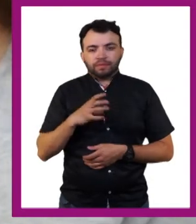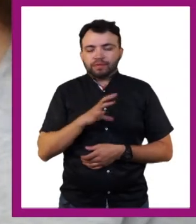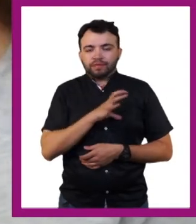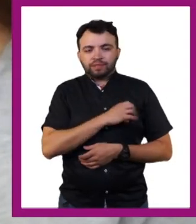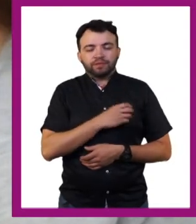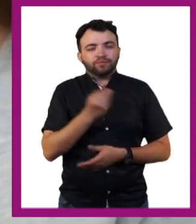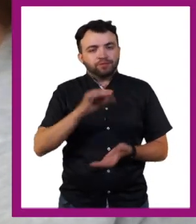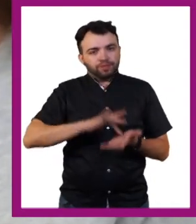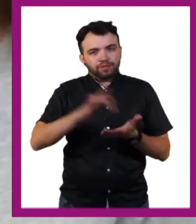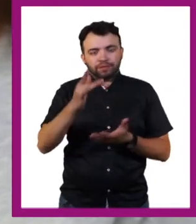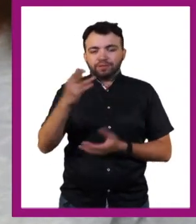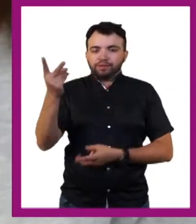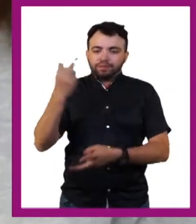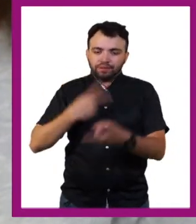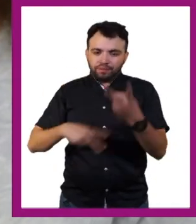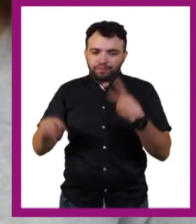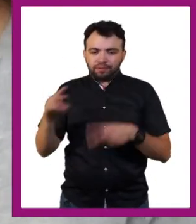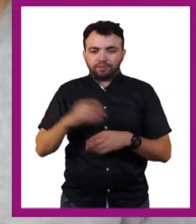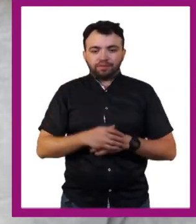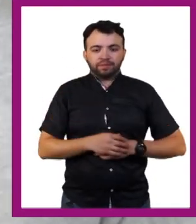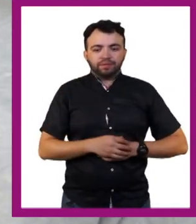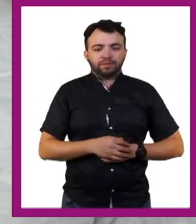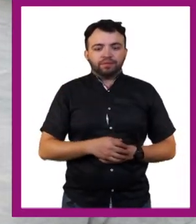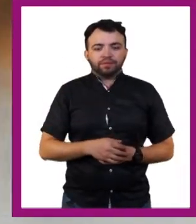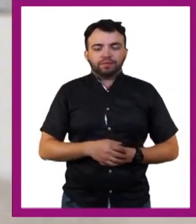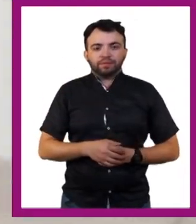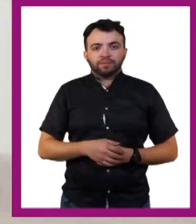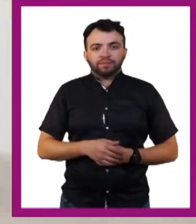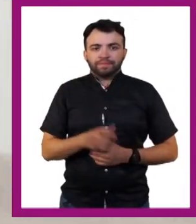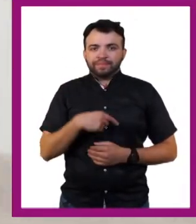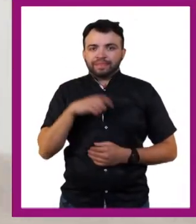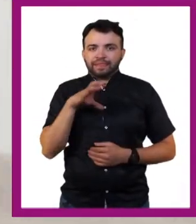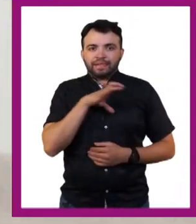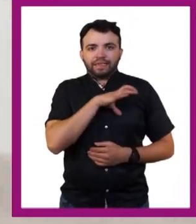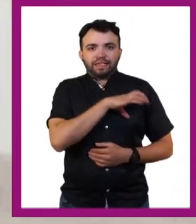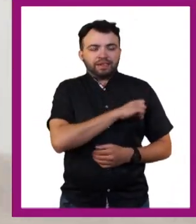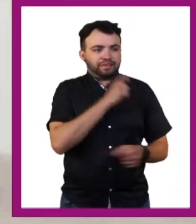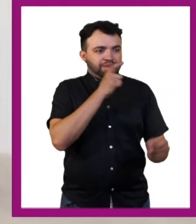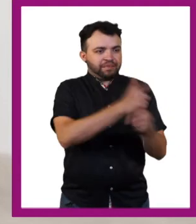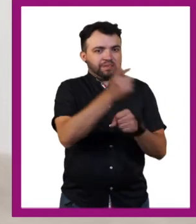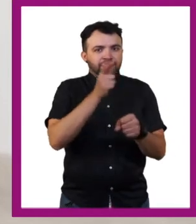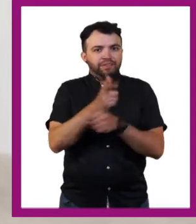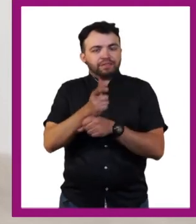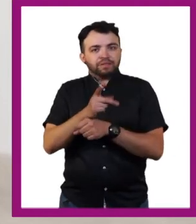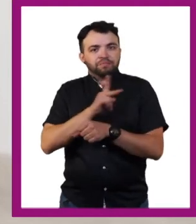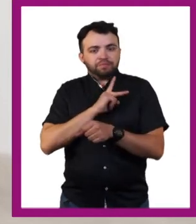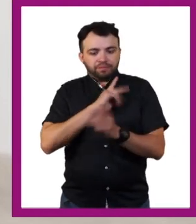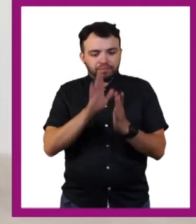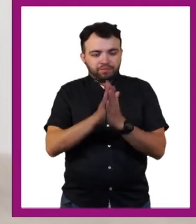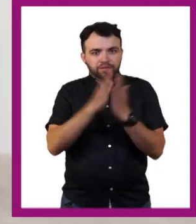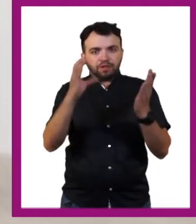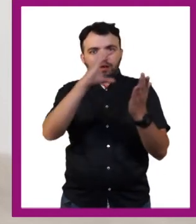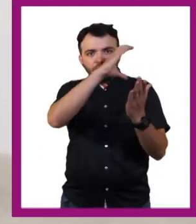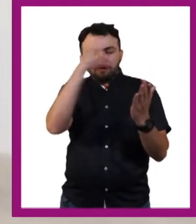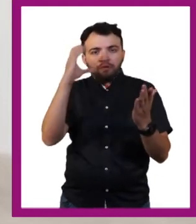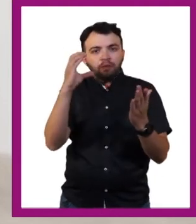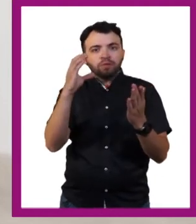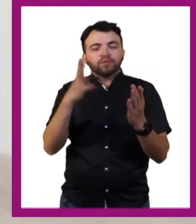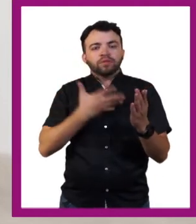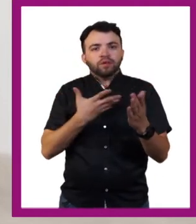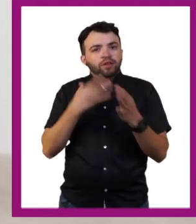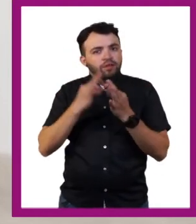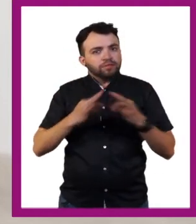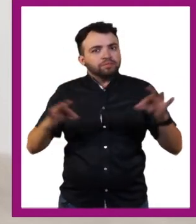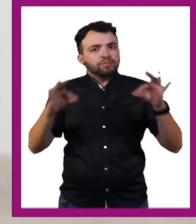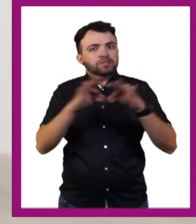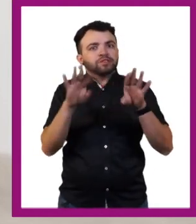este programa. Muchísimas gracias por venir. Gracias a ustedes. Me encantó descubrir que mis álbumes de fotos guardan información tan